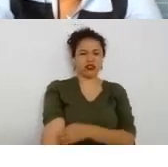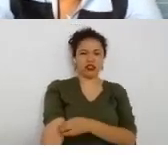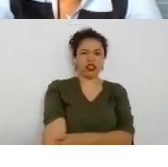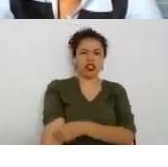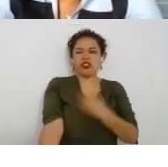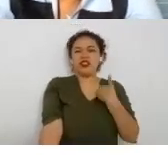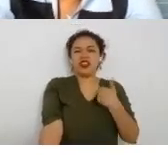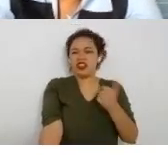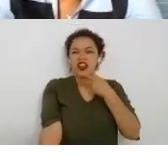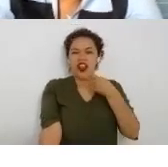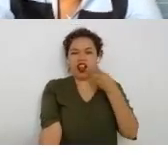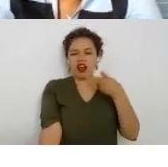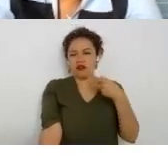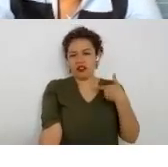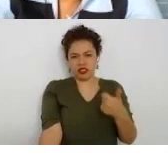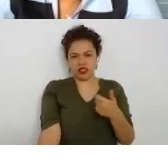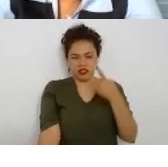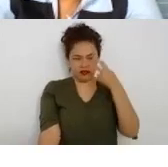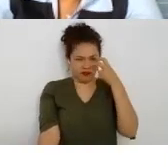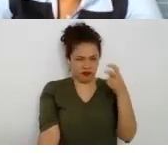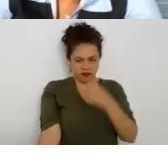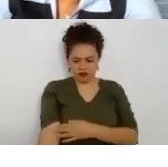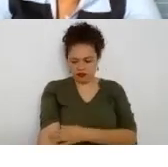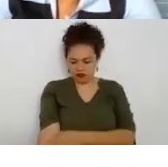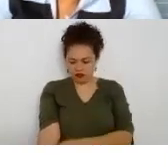perder. Exactamente. Por una necrosis.